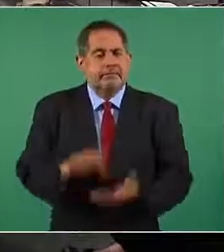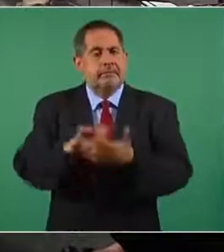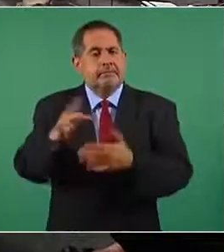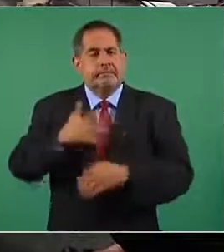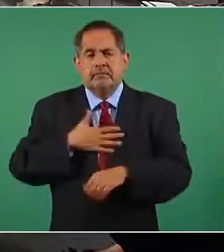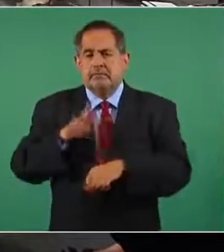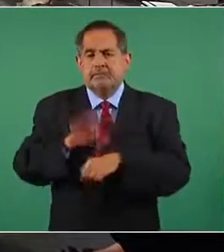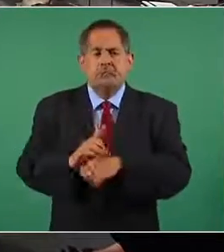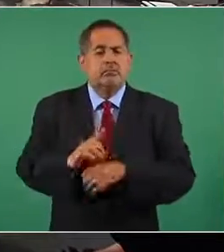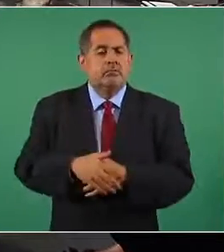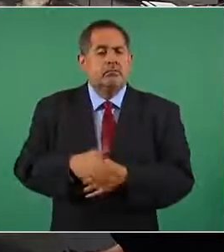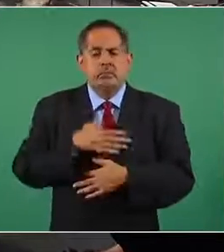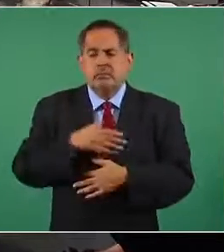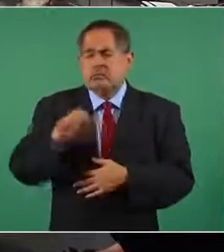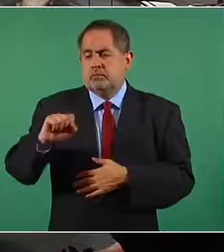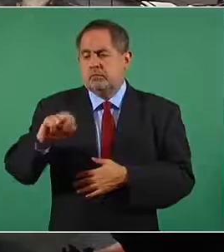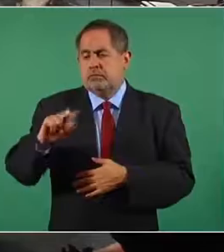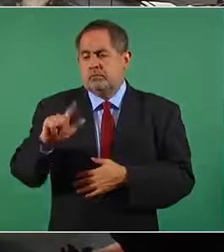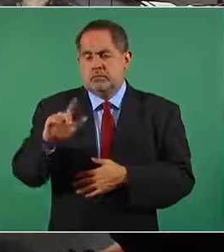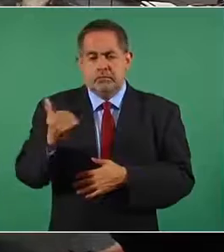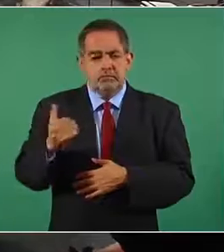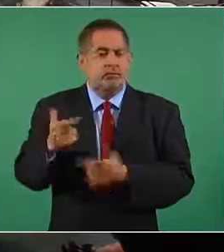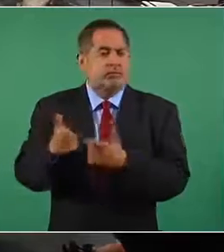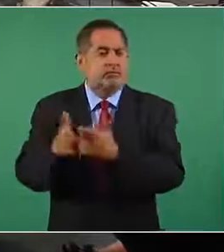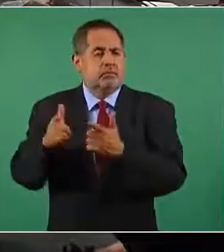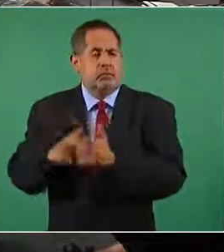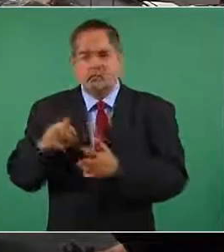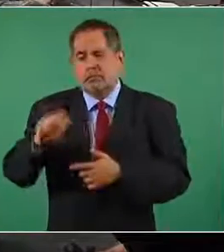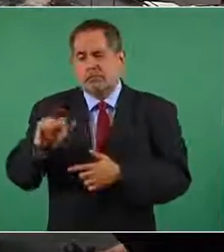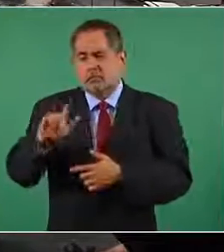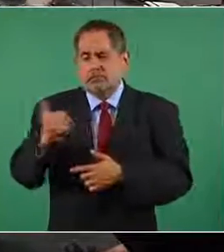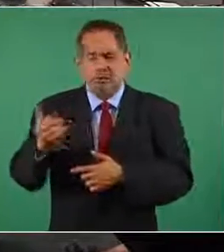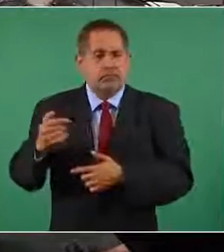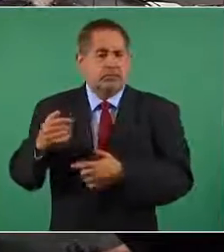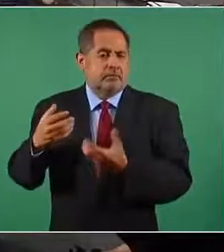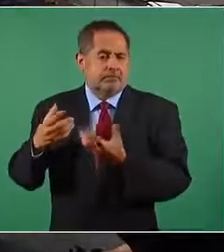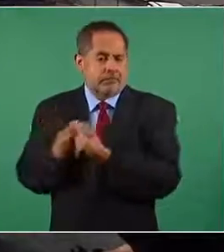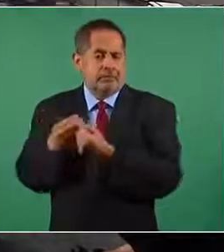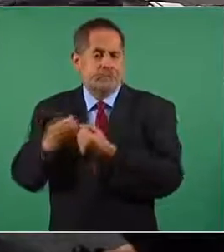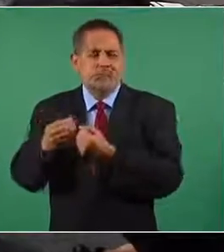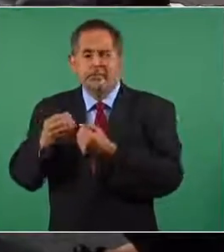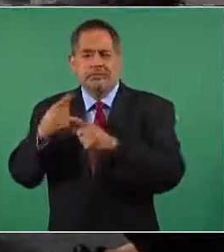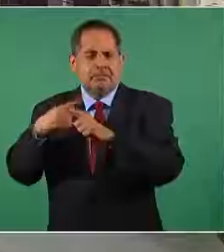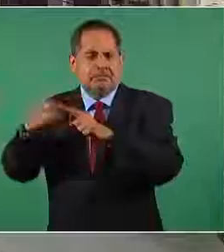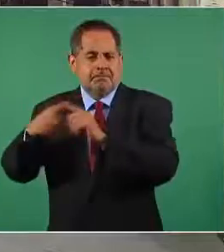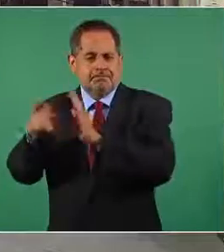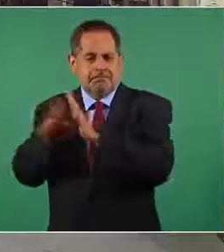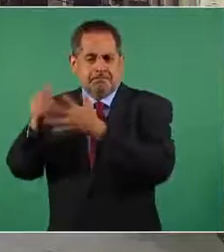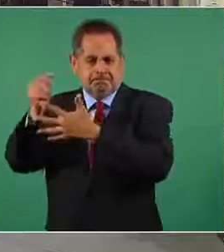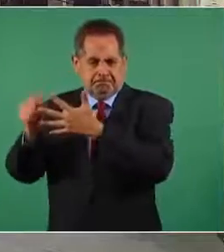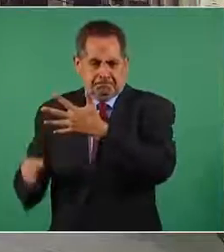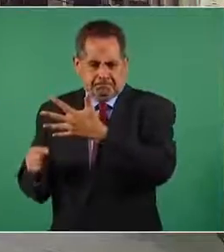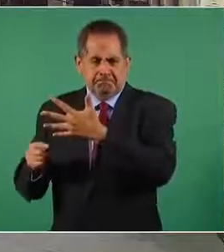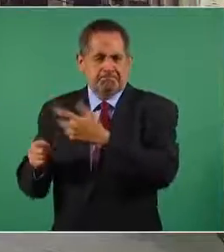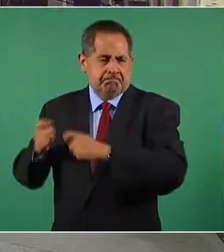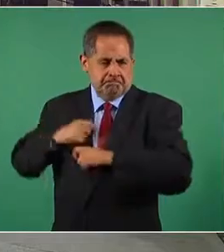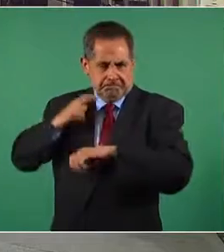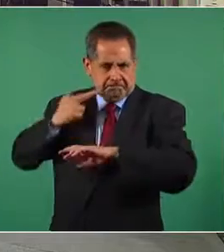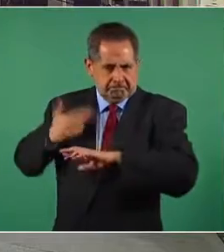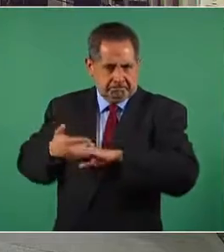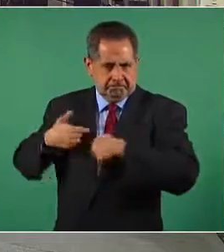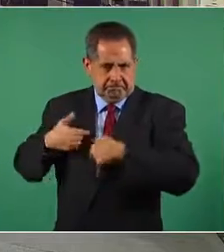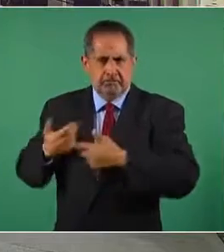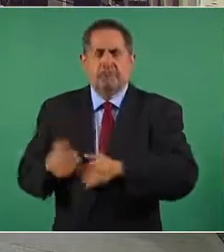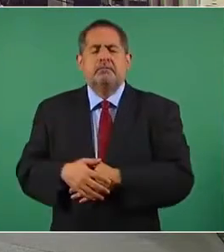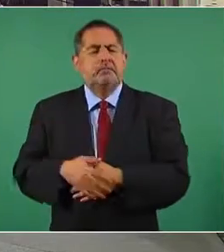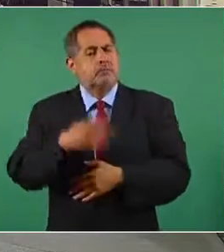Gracias, buenos días. Shaila Rosagel, corresponsal de Grupo Gili, El Imparcial de Sonora, La Crónica de Mexicali y Frontera de Tijuana. Preguntar